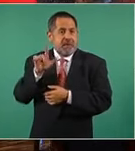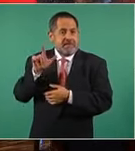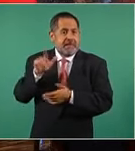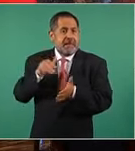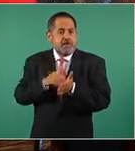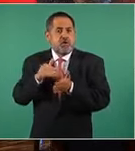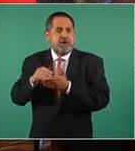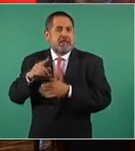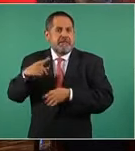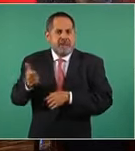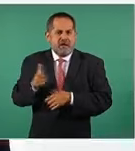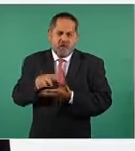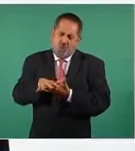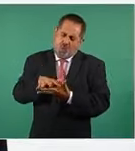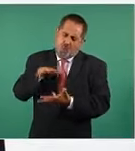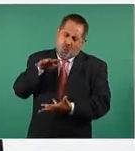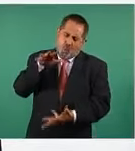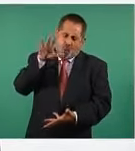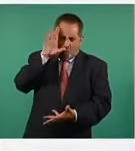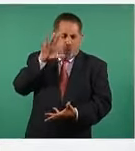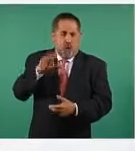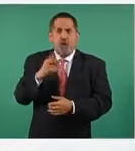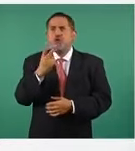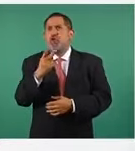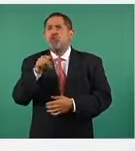2.438.557 millones de pesos, es decir, fueron